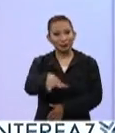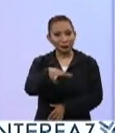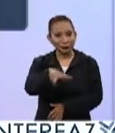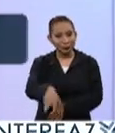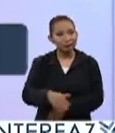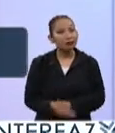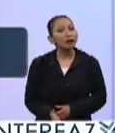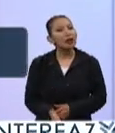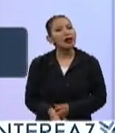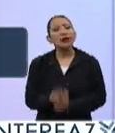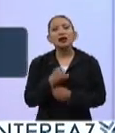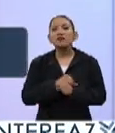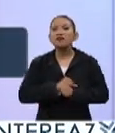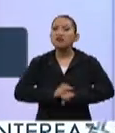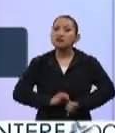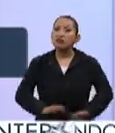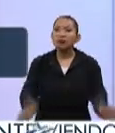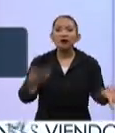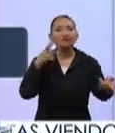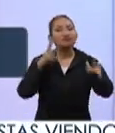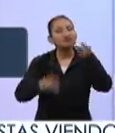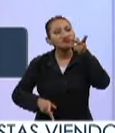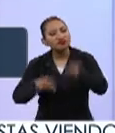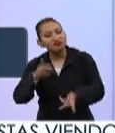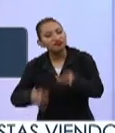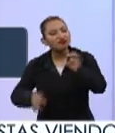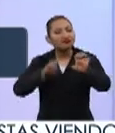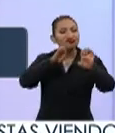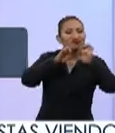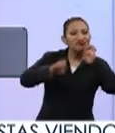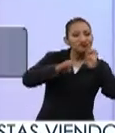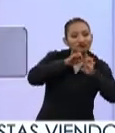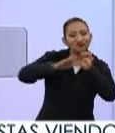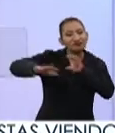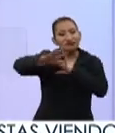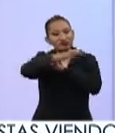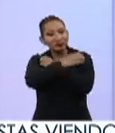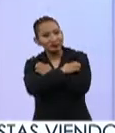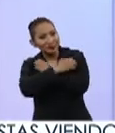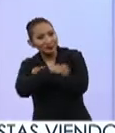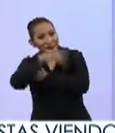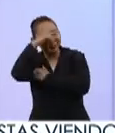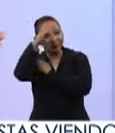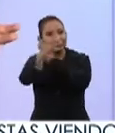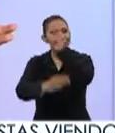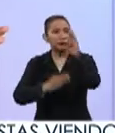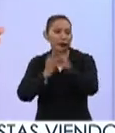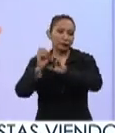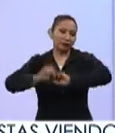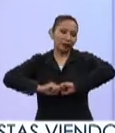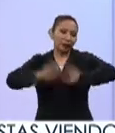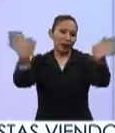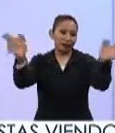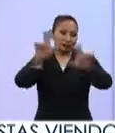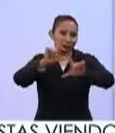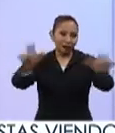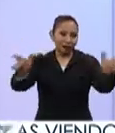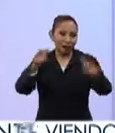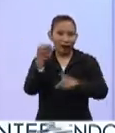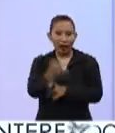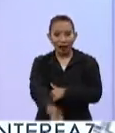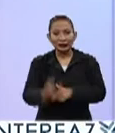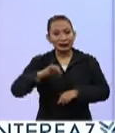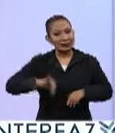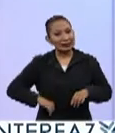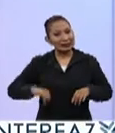2018. Información, diálogos, entrevistas del sector educativo de México y el mundo. Por supuesto, estamos listos con